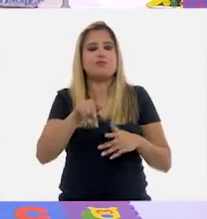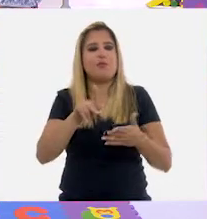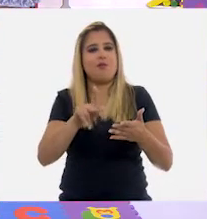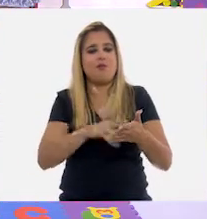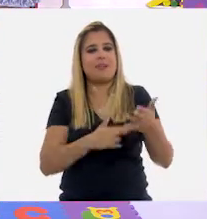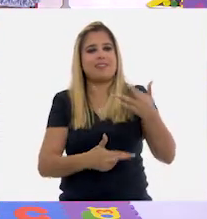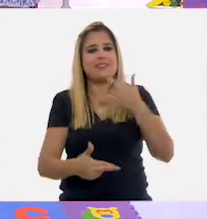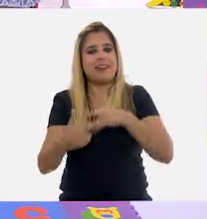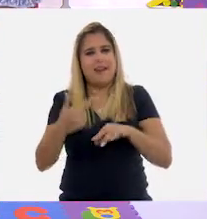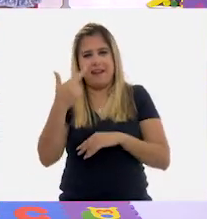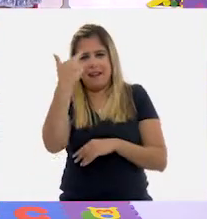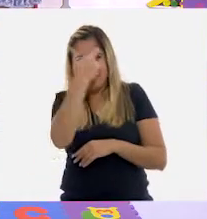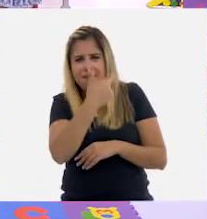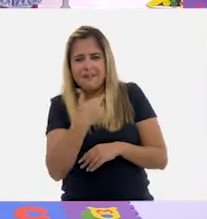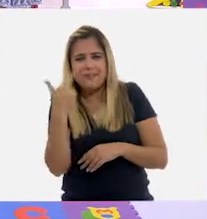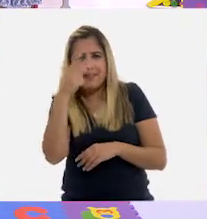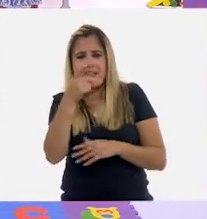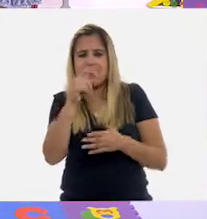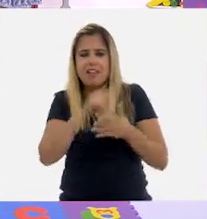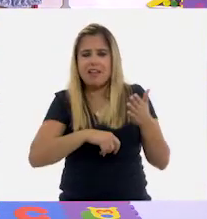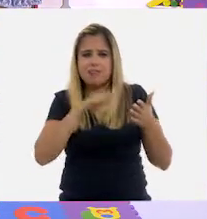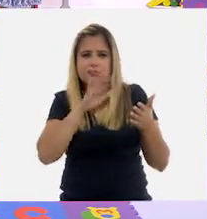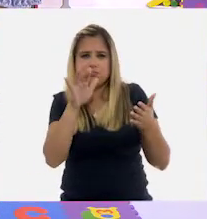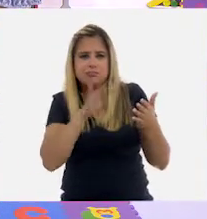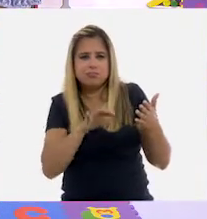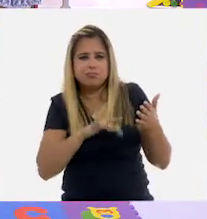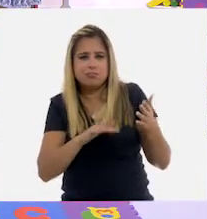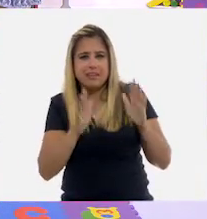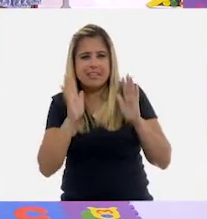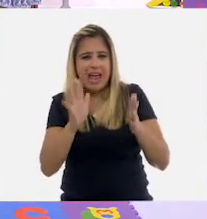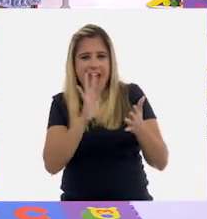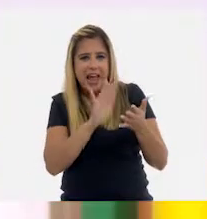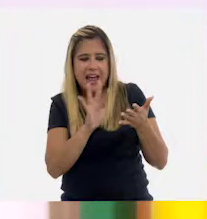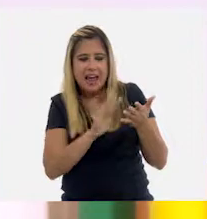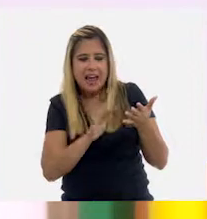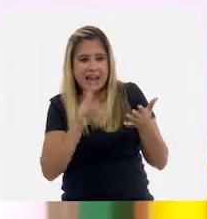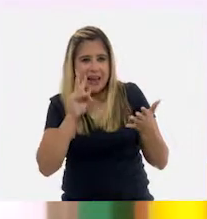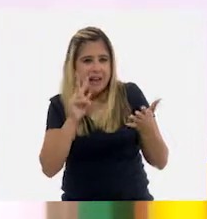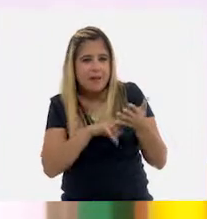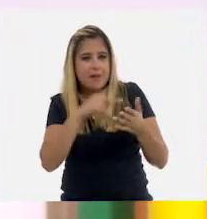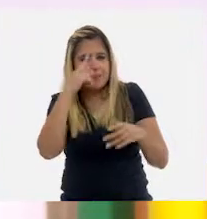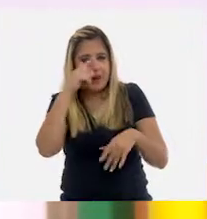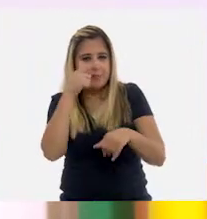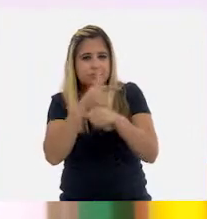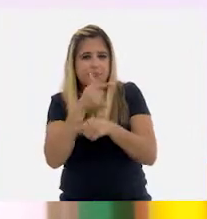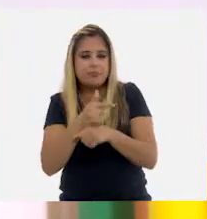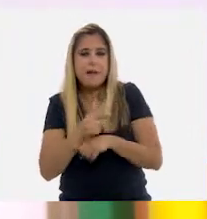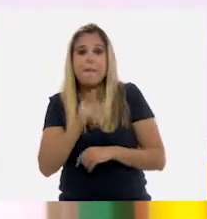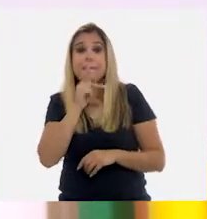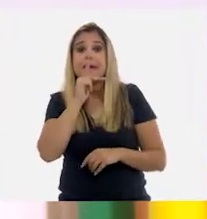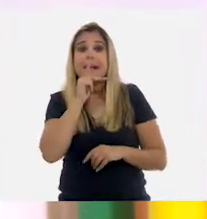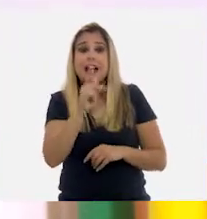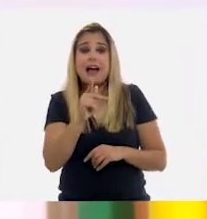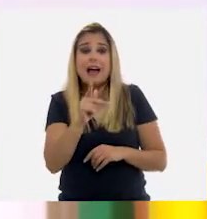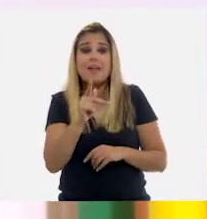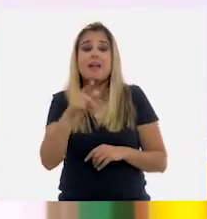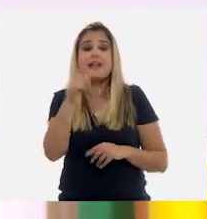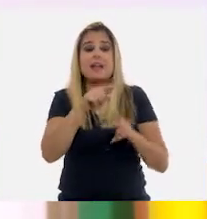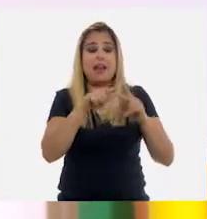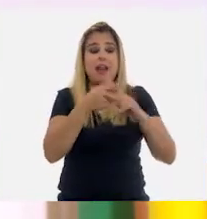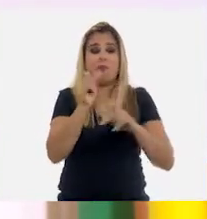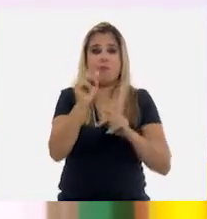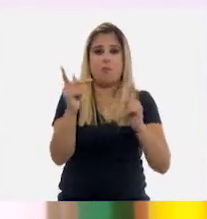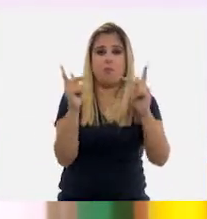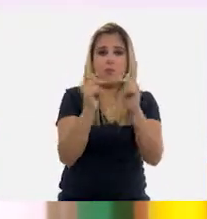volver a revisar nuestros textos que ya leímos para identificar las palabras que inician